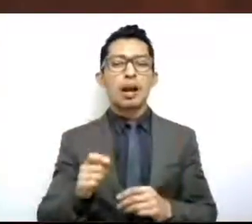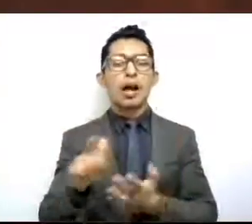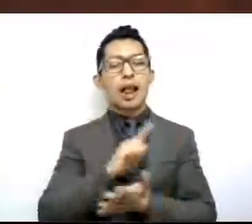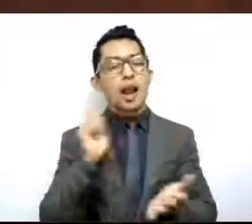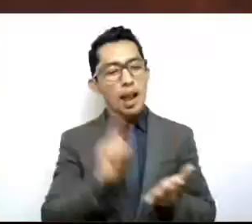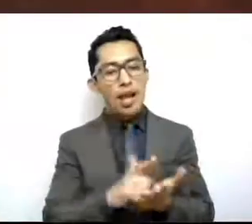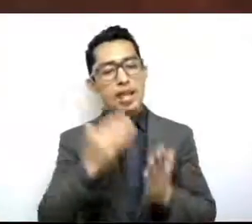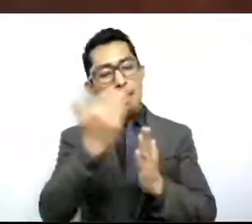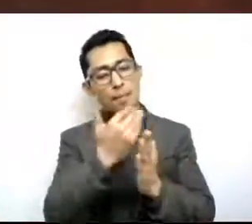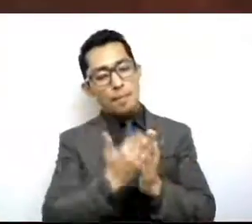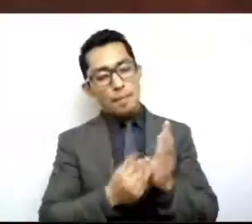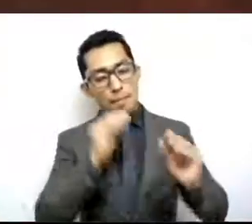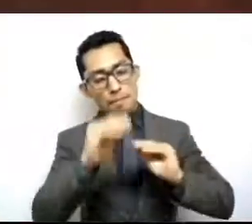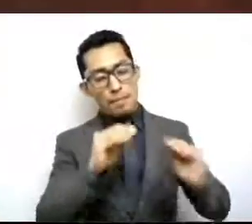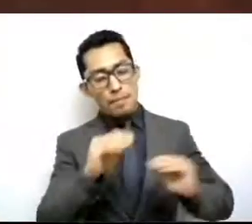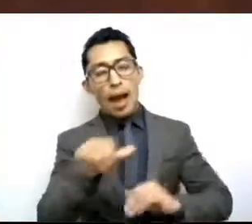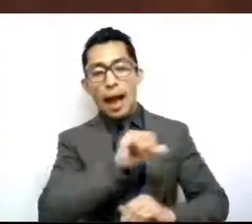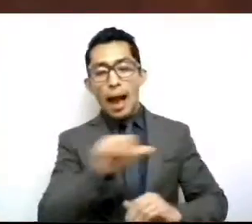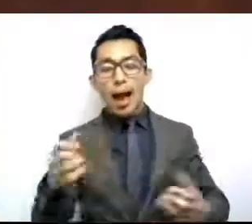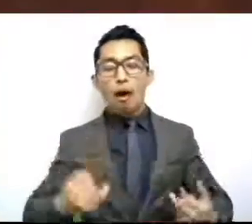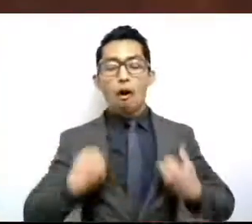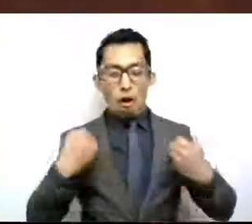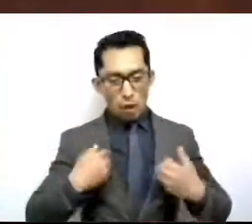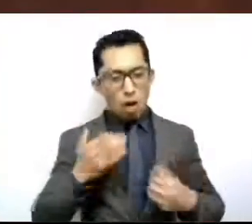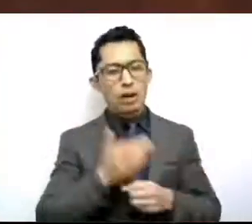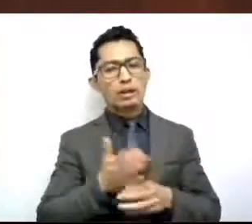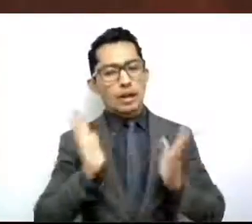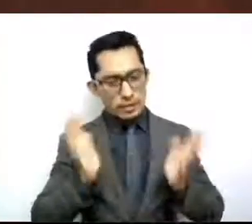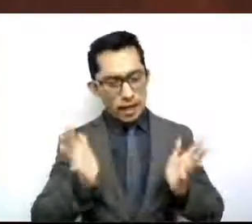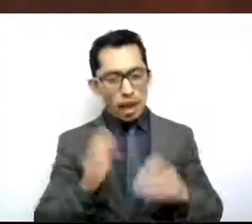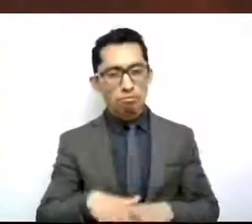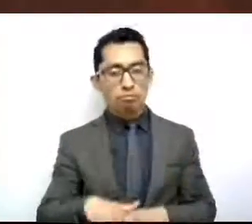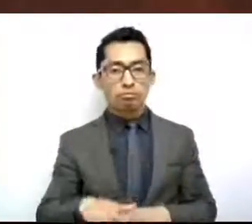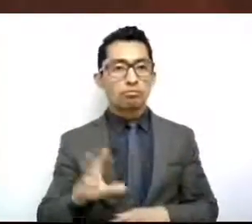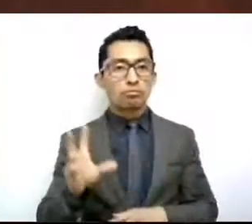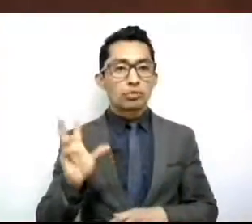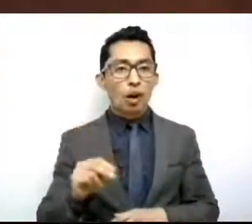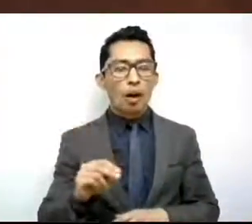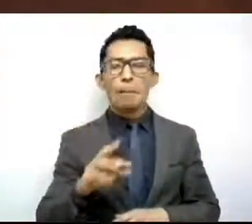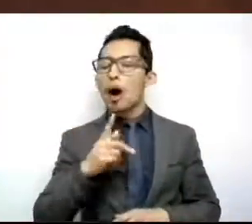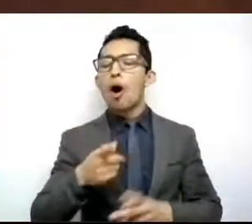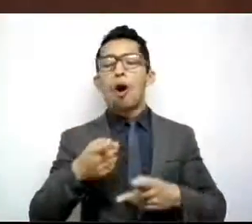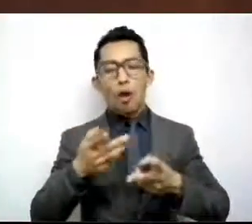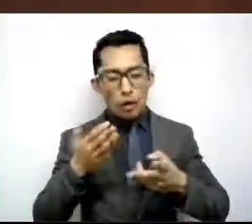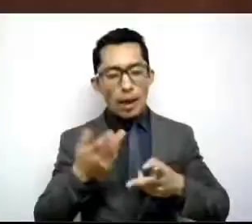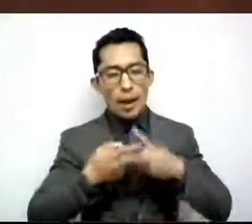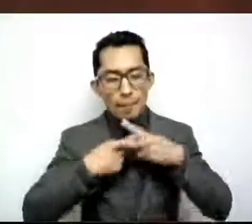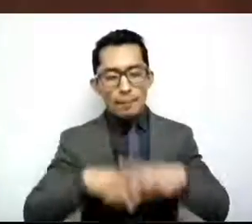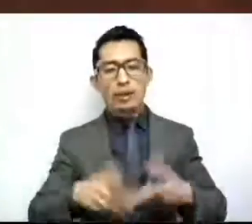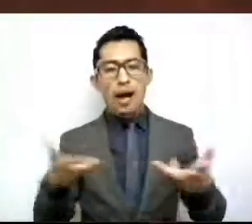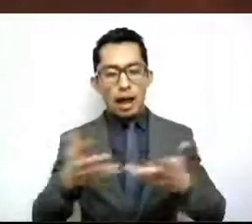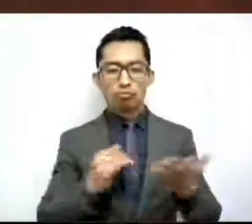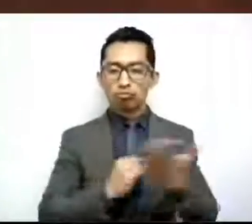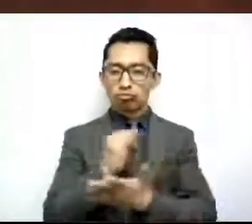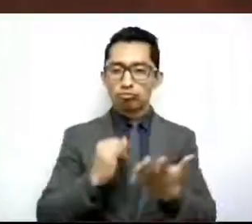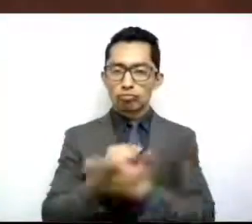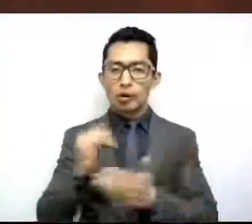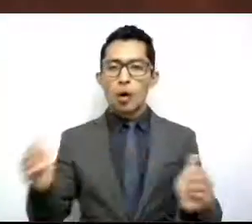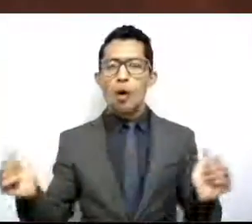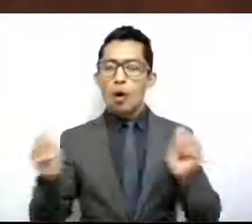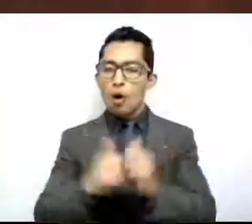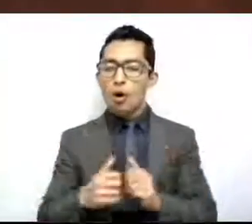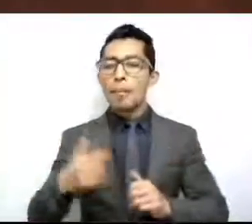que atiendan a la población joven, sino es momento de comenzar a realizar acciones con y